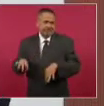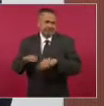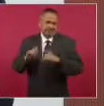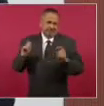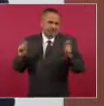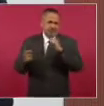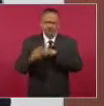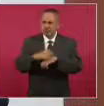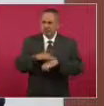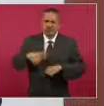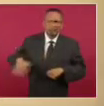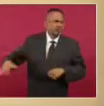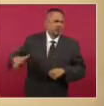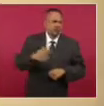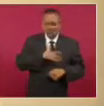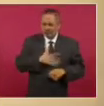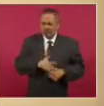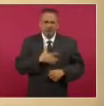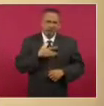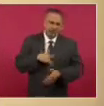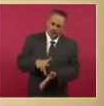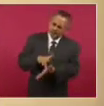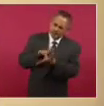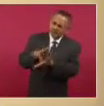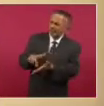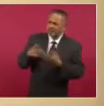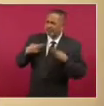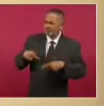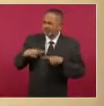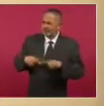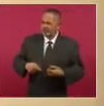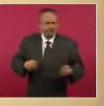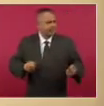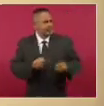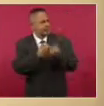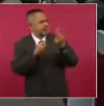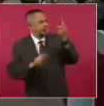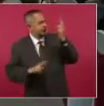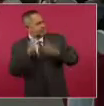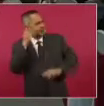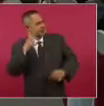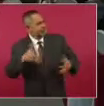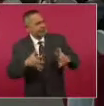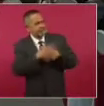por su vocación humanista. Todavía no se llevaban a